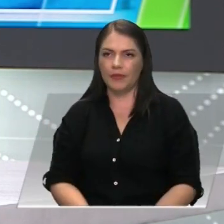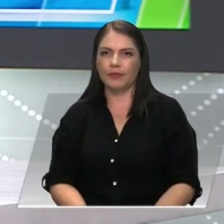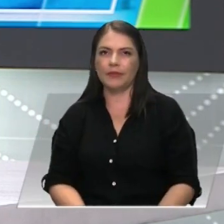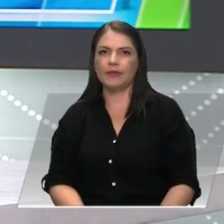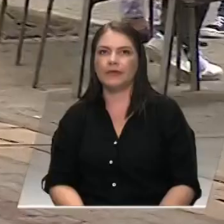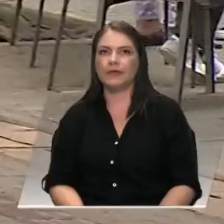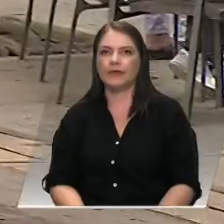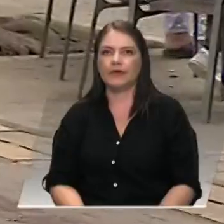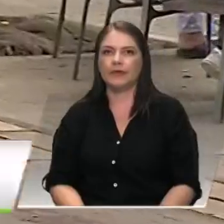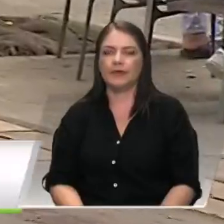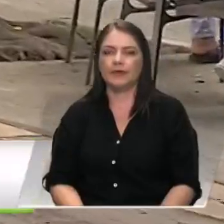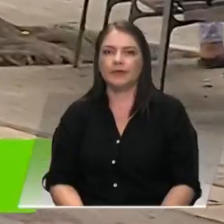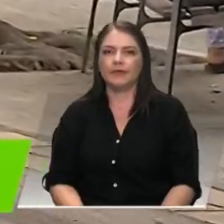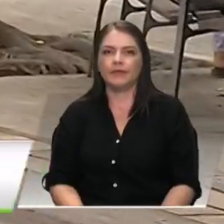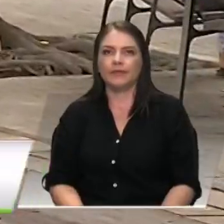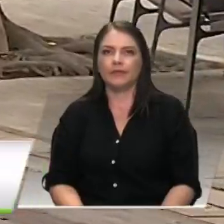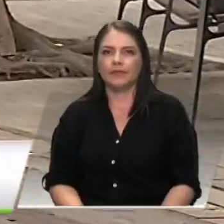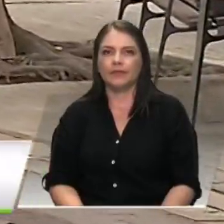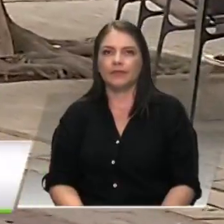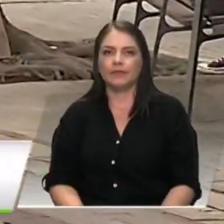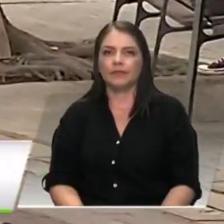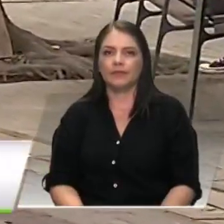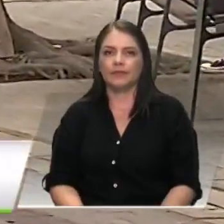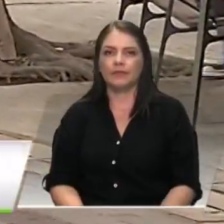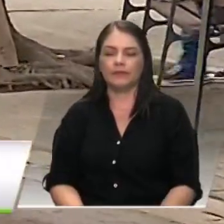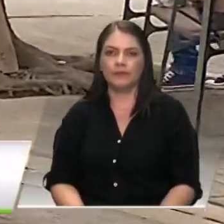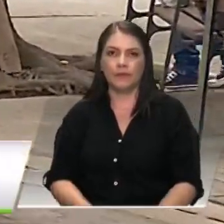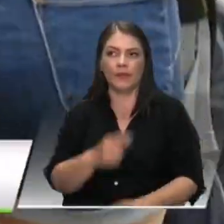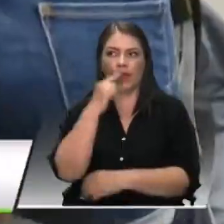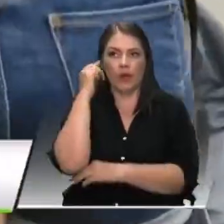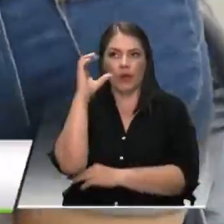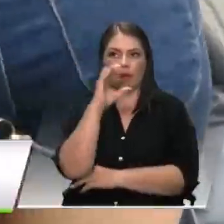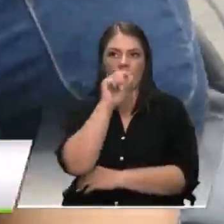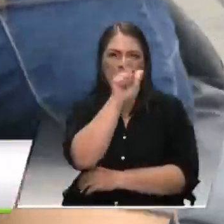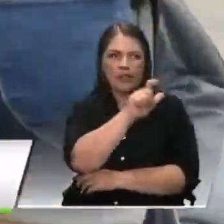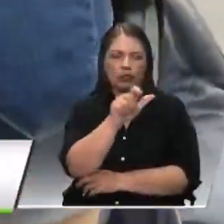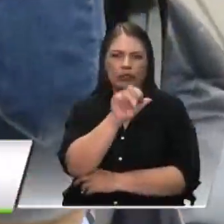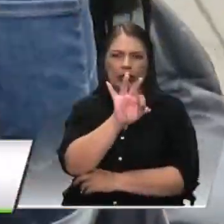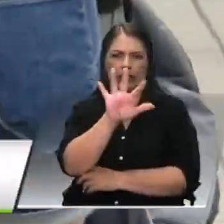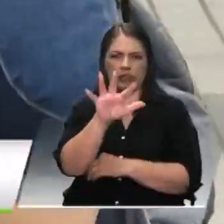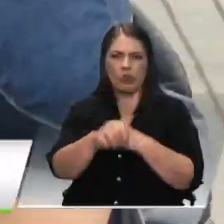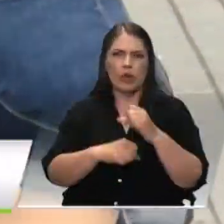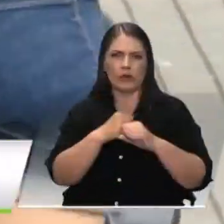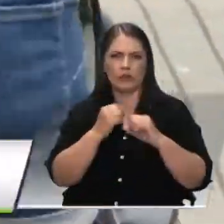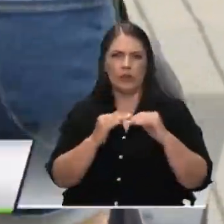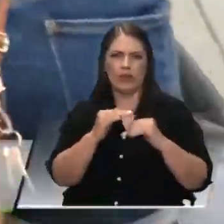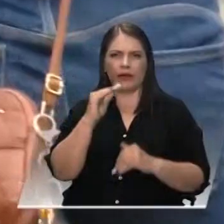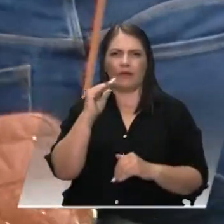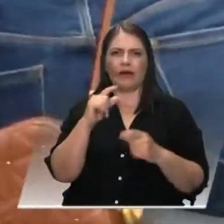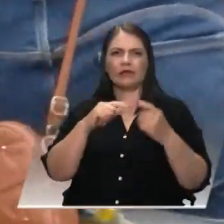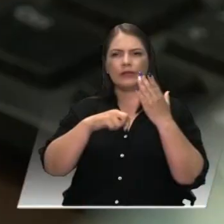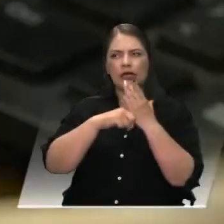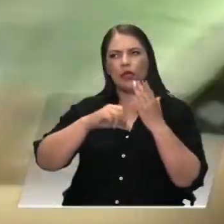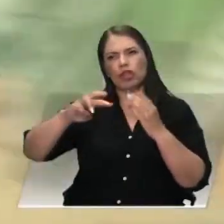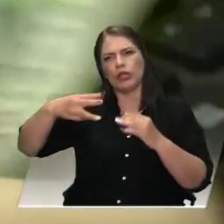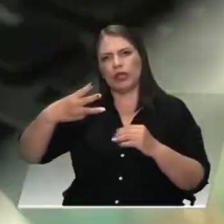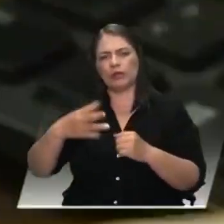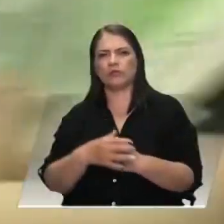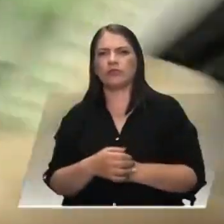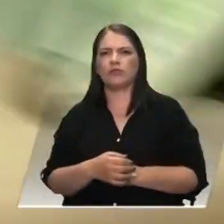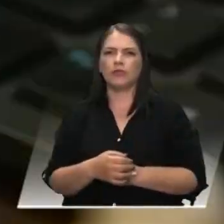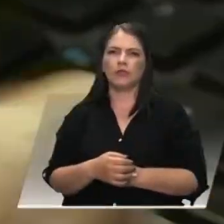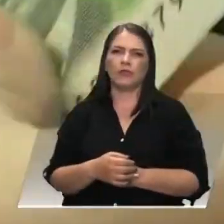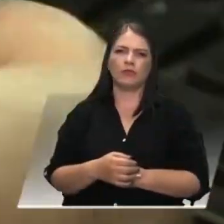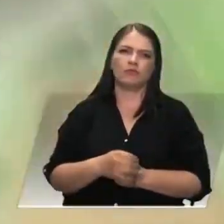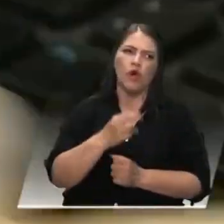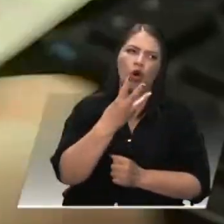resultados. El análisis reveló que los colombianos mayores de 35 años, de nivel socioeconómico 3, ahorran entre el